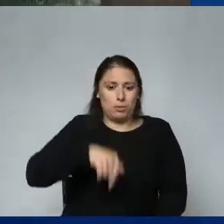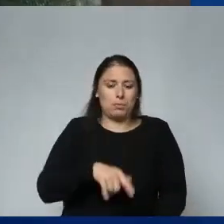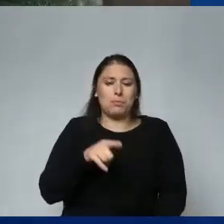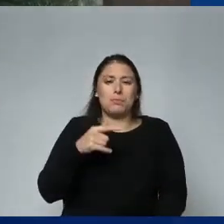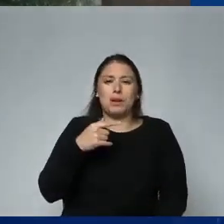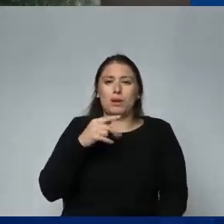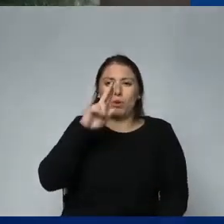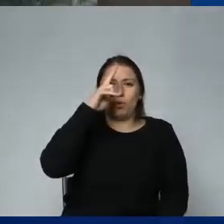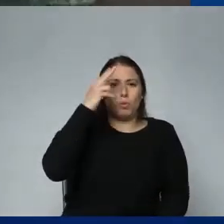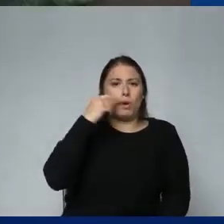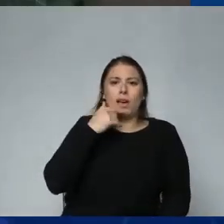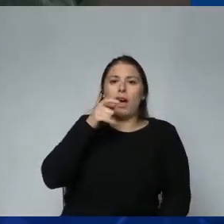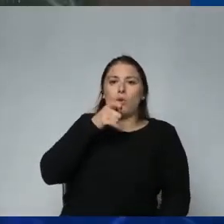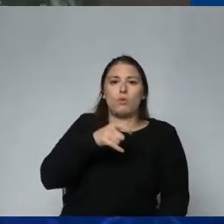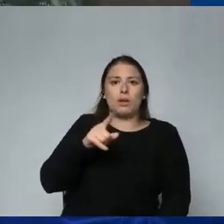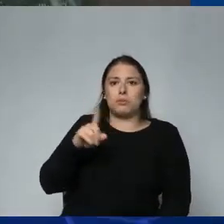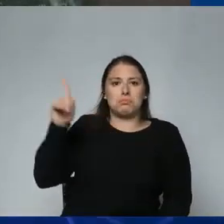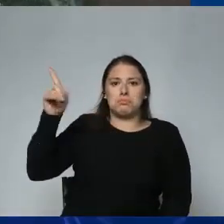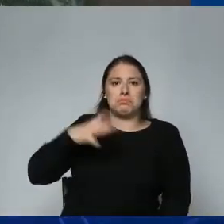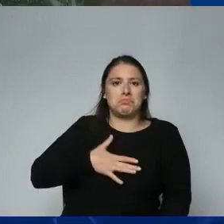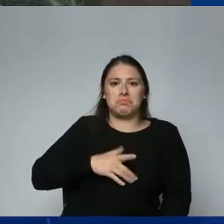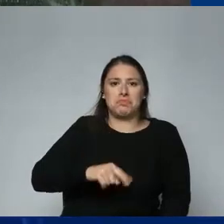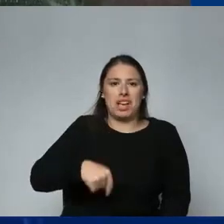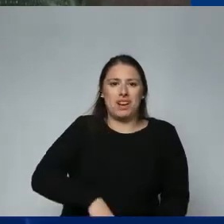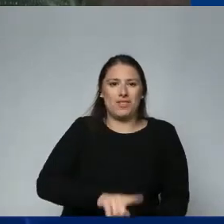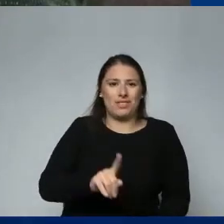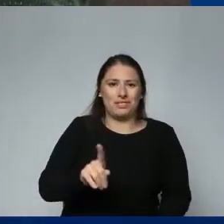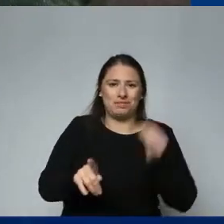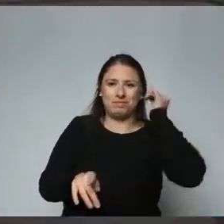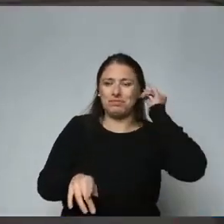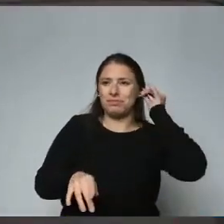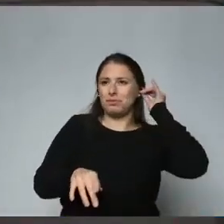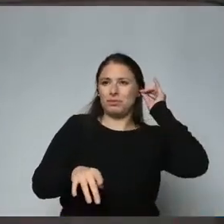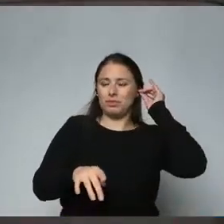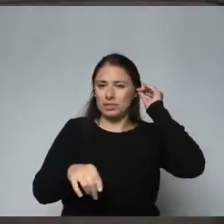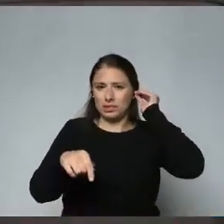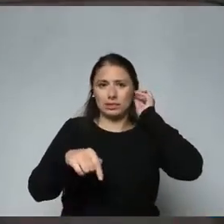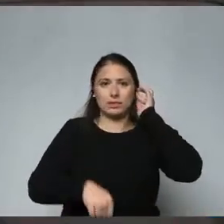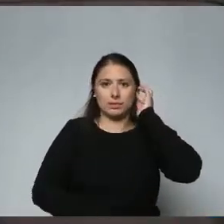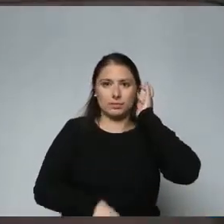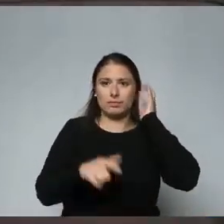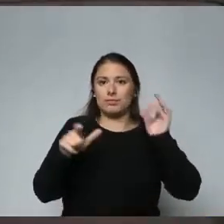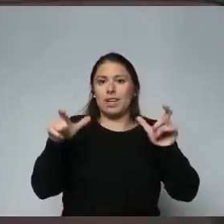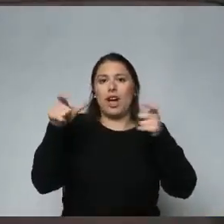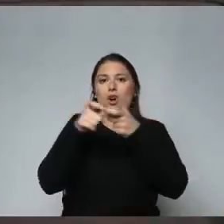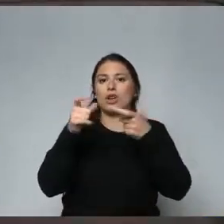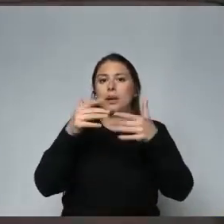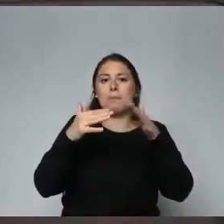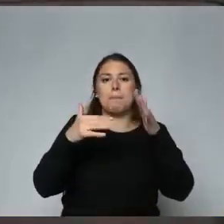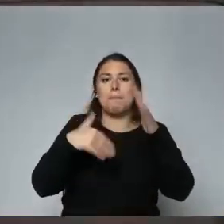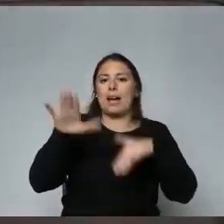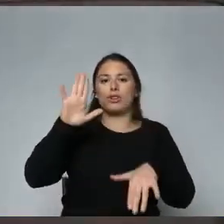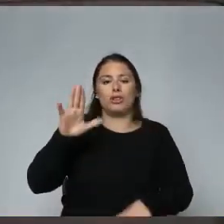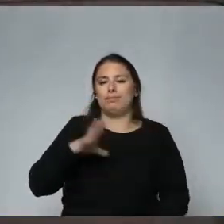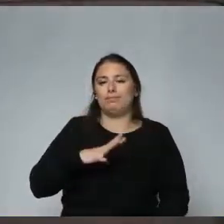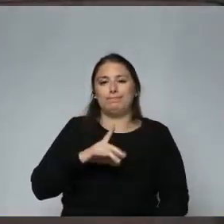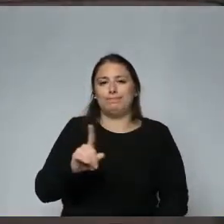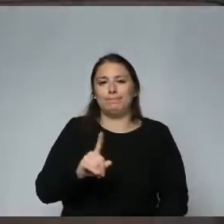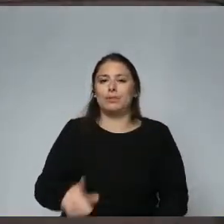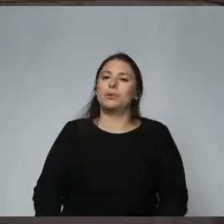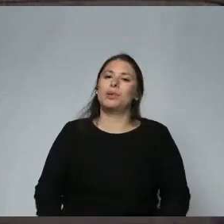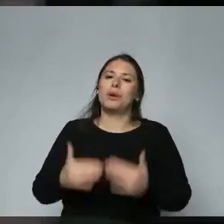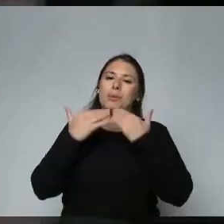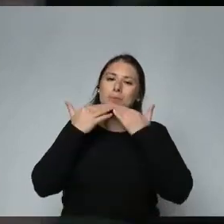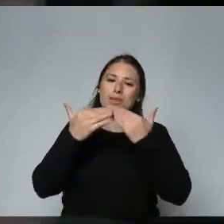se recibían esos argumentos. O sea que por ahora en la Corte no tenemos mayoría. Muchas